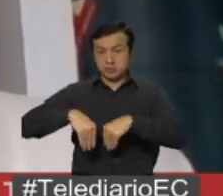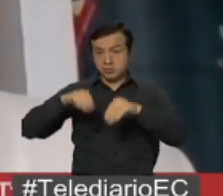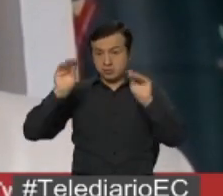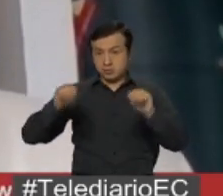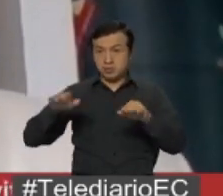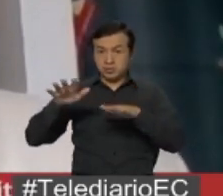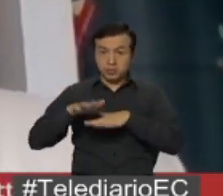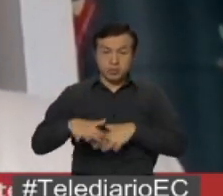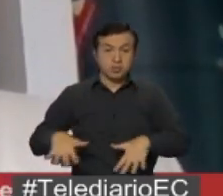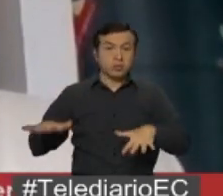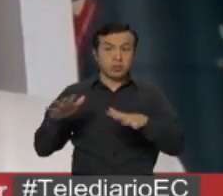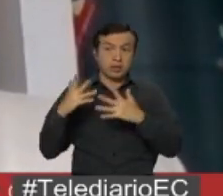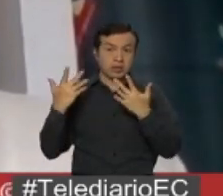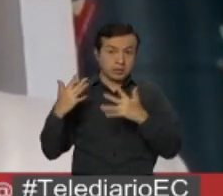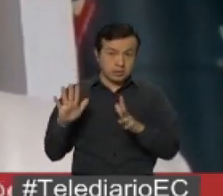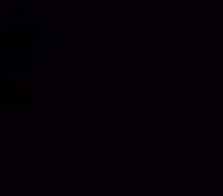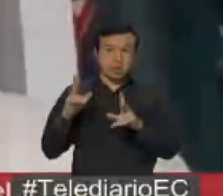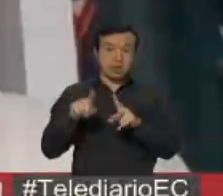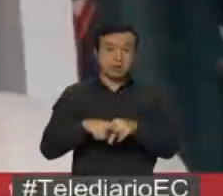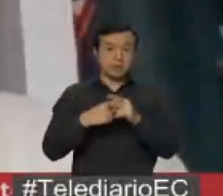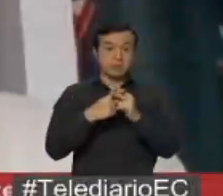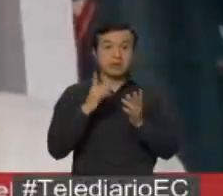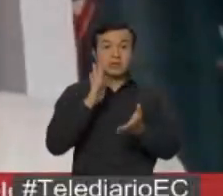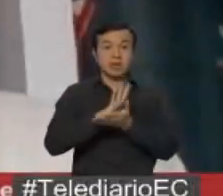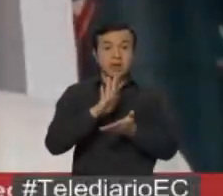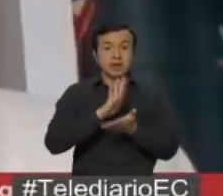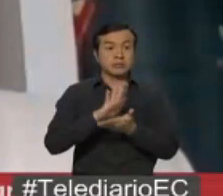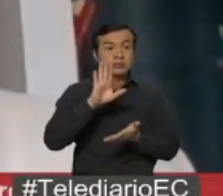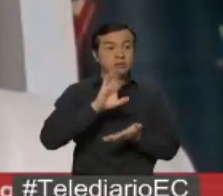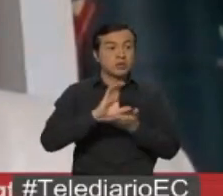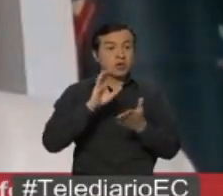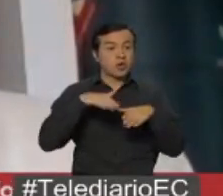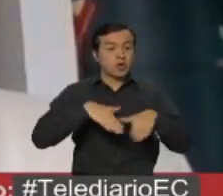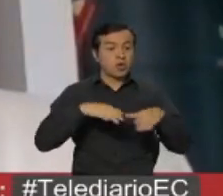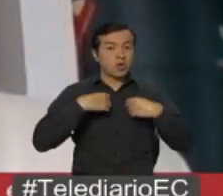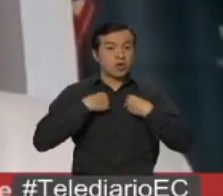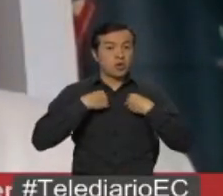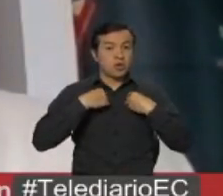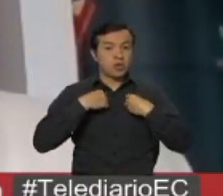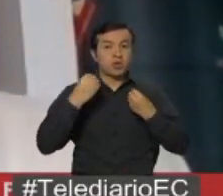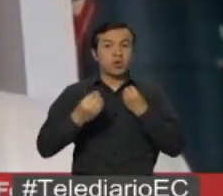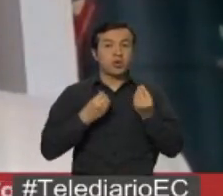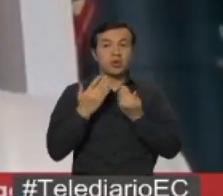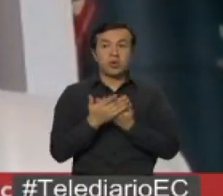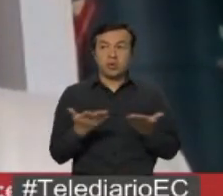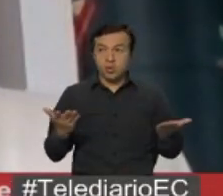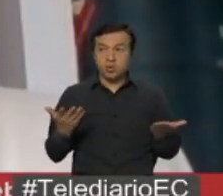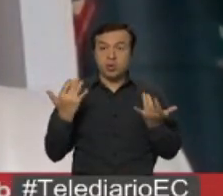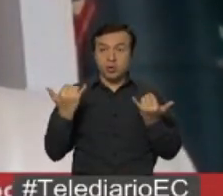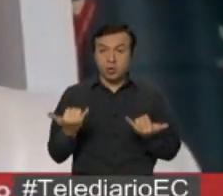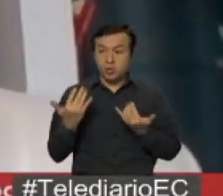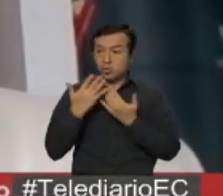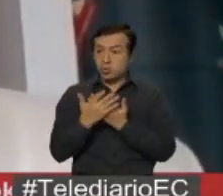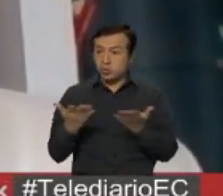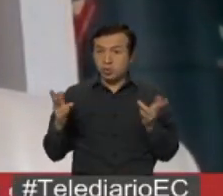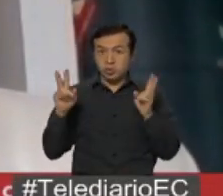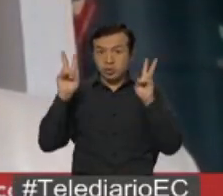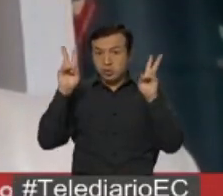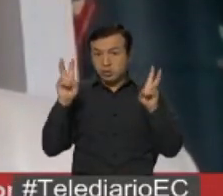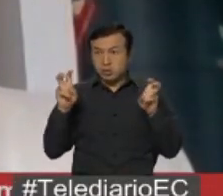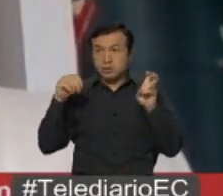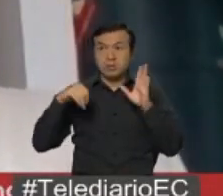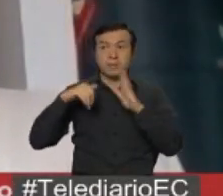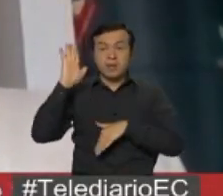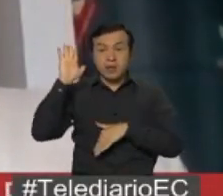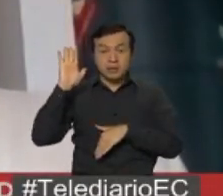algunas zonas que ya ingresa van a clases la confección de uniformes ahora están dedicadas a la actividad que tiene que ver fundamentalmente